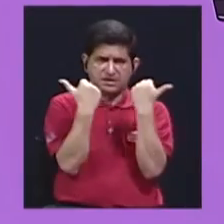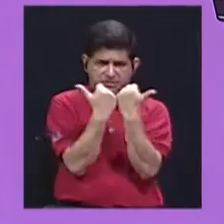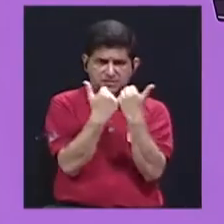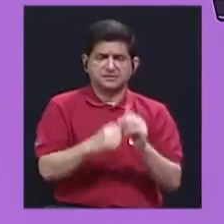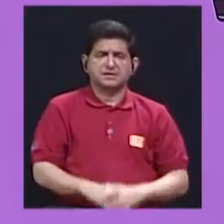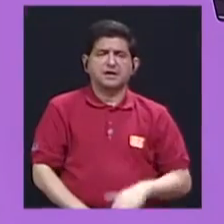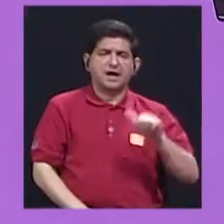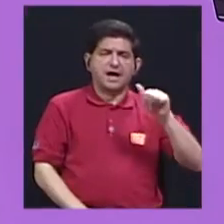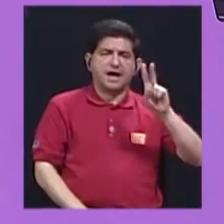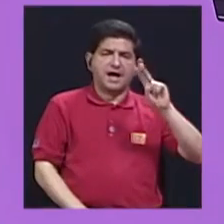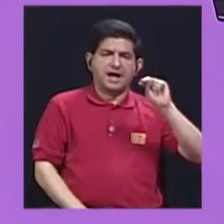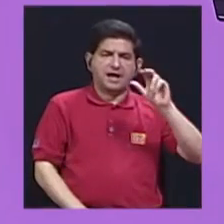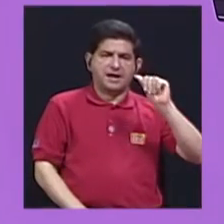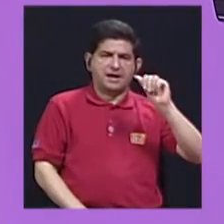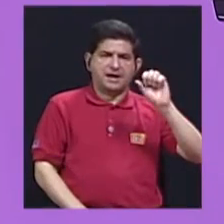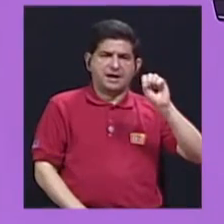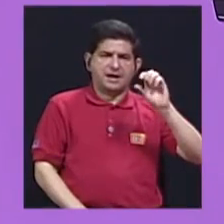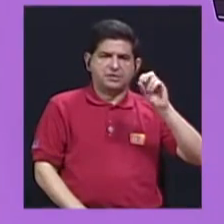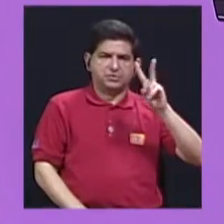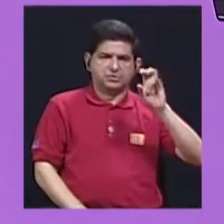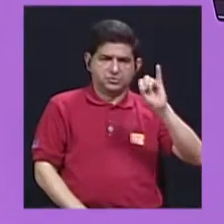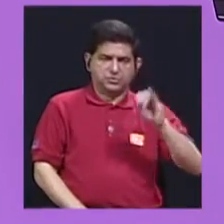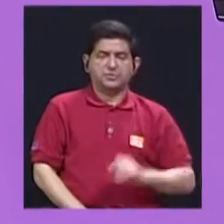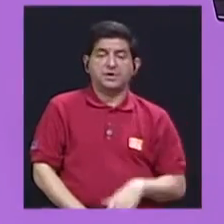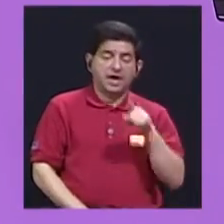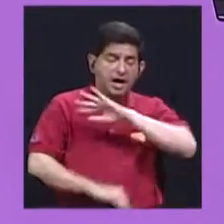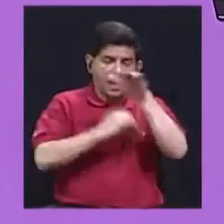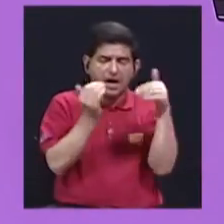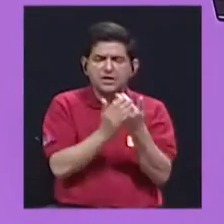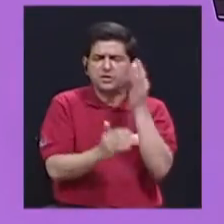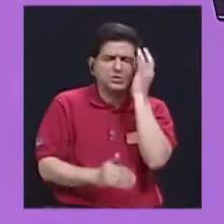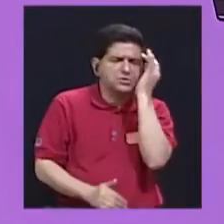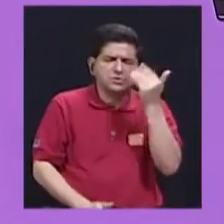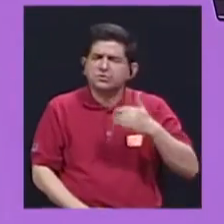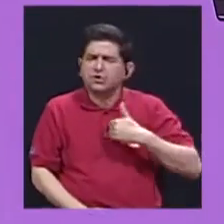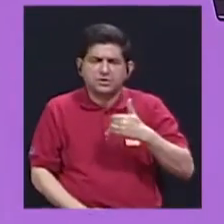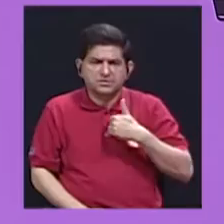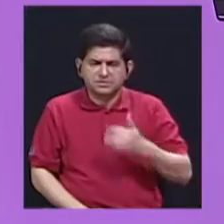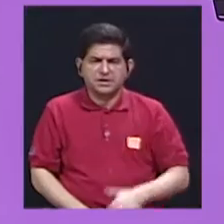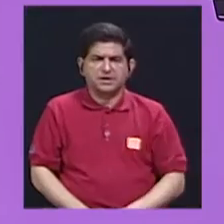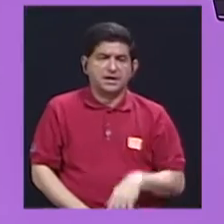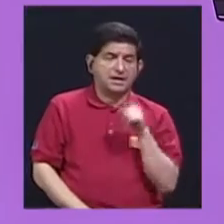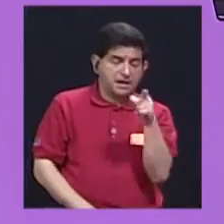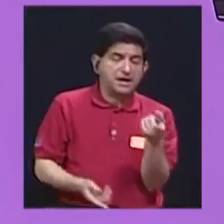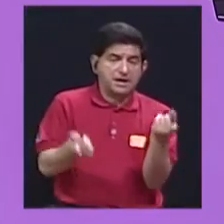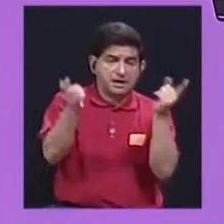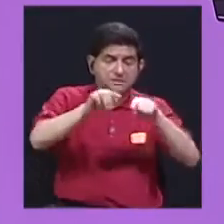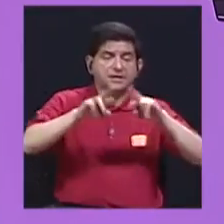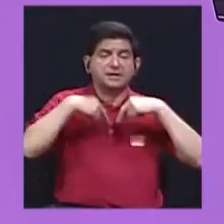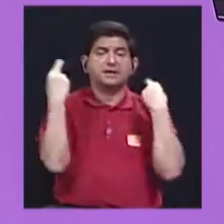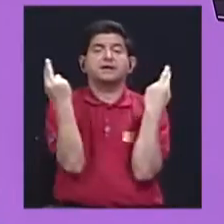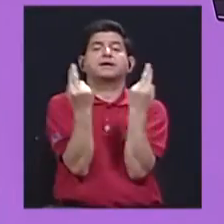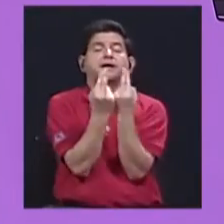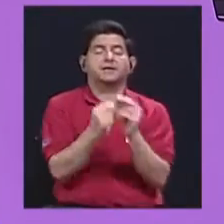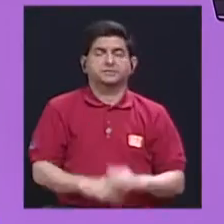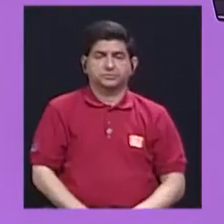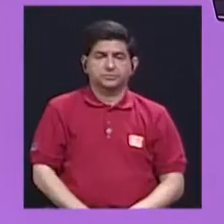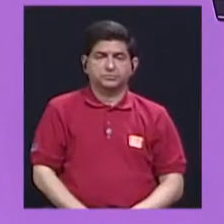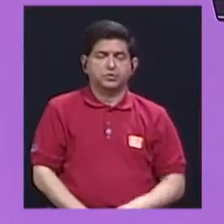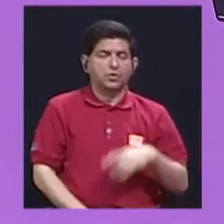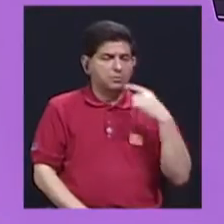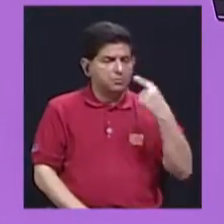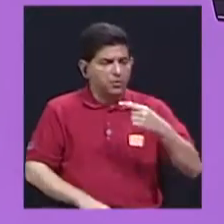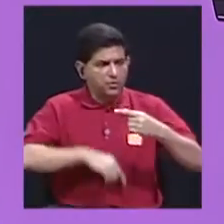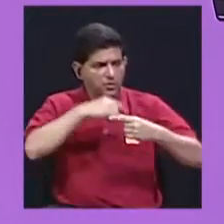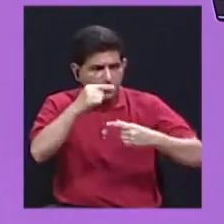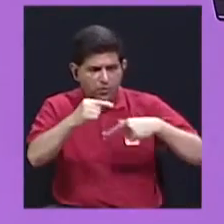todo el proceso ya llevamos todas las inquietudes que tenemos a esa a esa reunión y poco poquito a